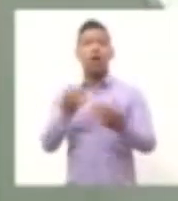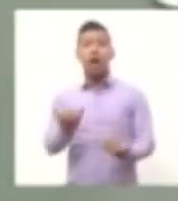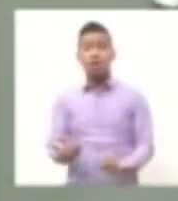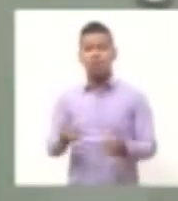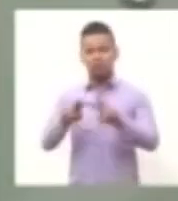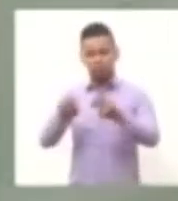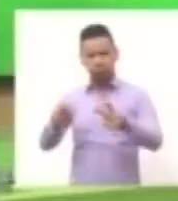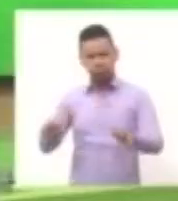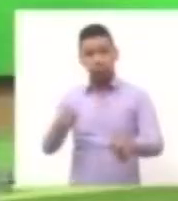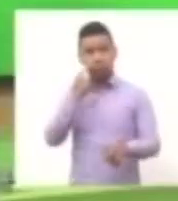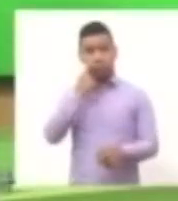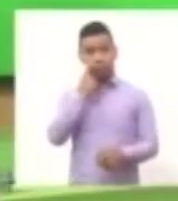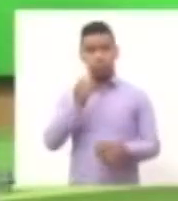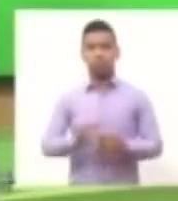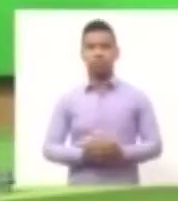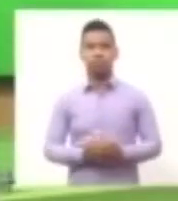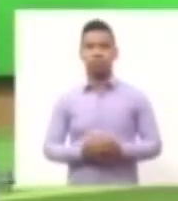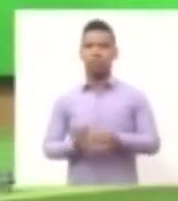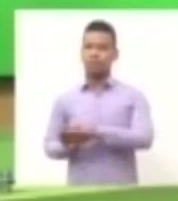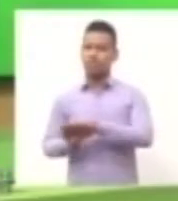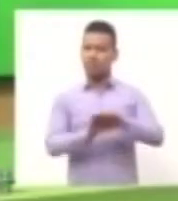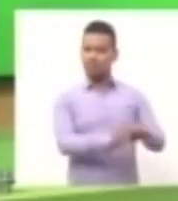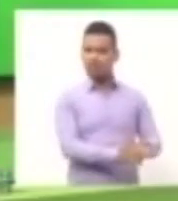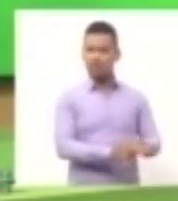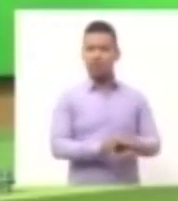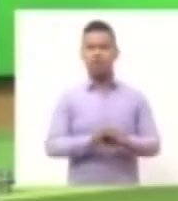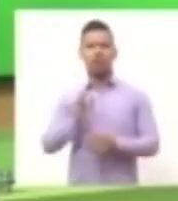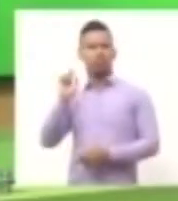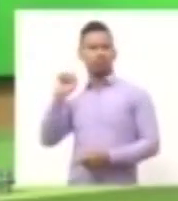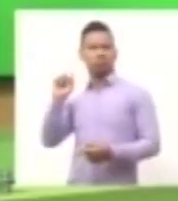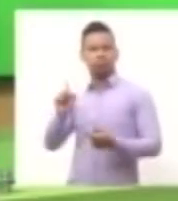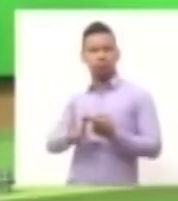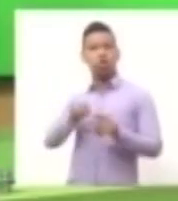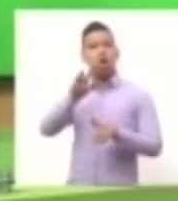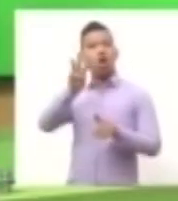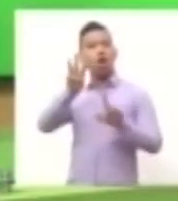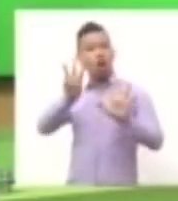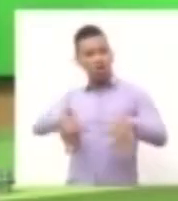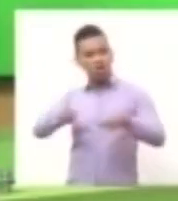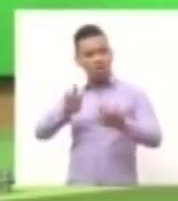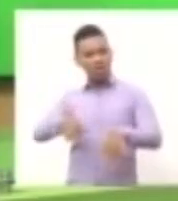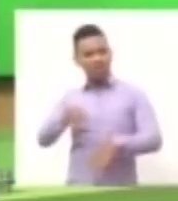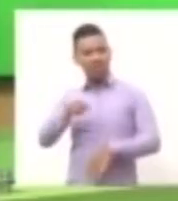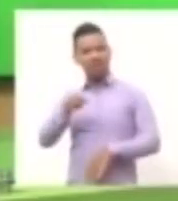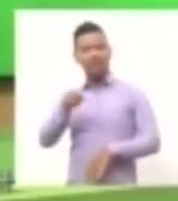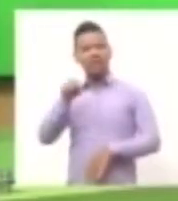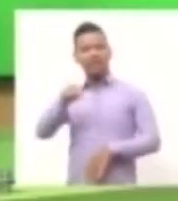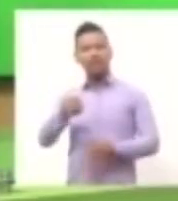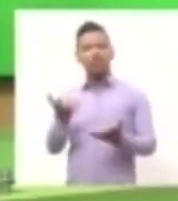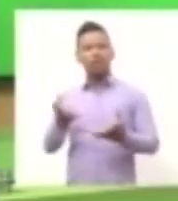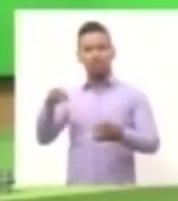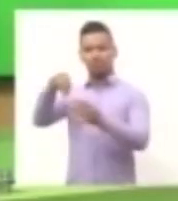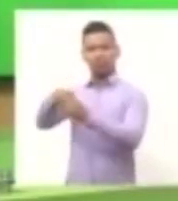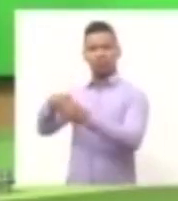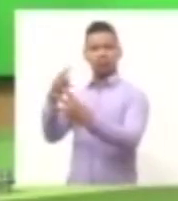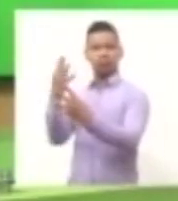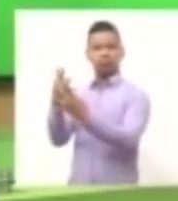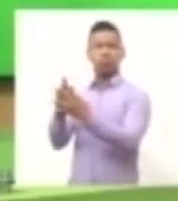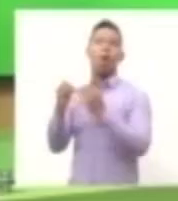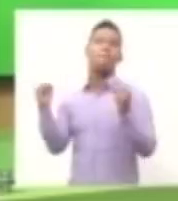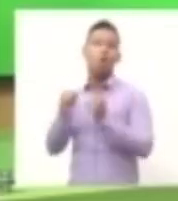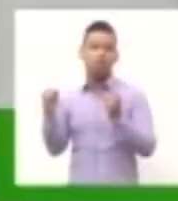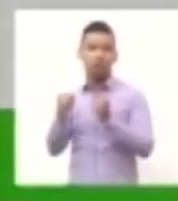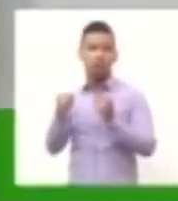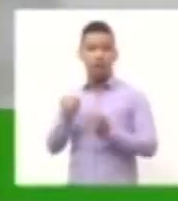investigación. Y después de permanecer recluido por 8 meses en la cárcel Picota de Bogotá, el empresario barranquillero Nidal Walker